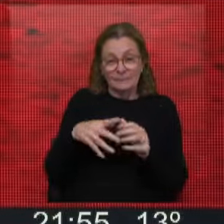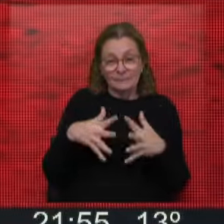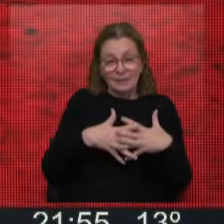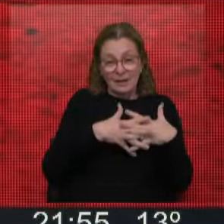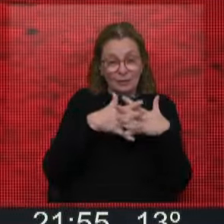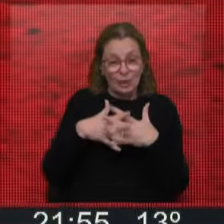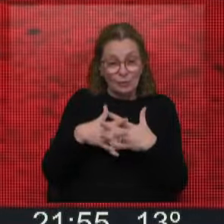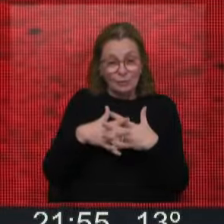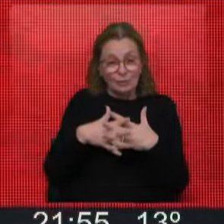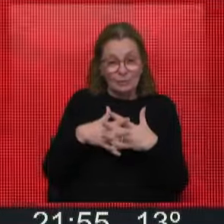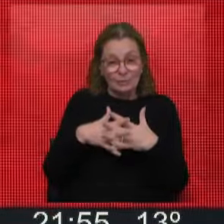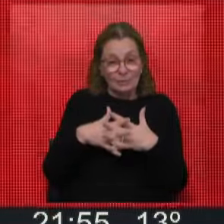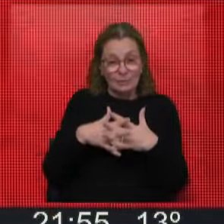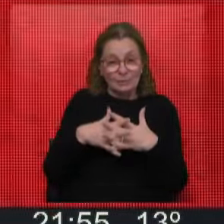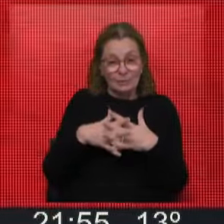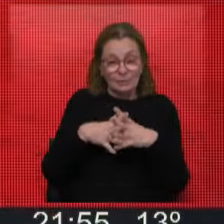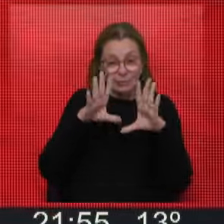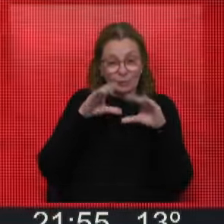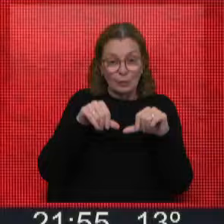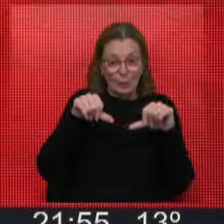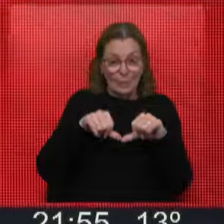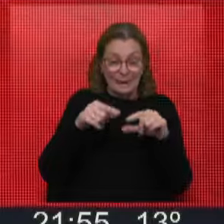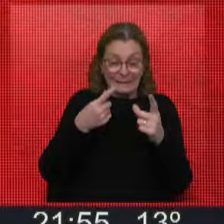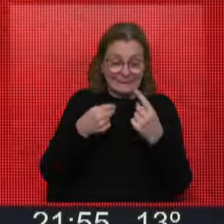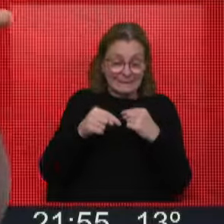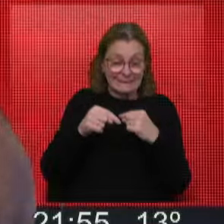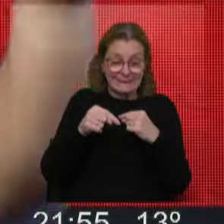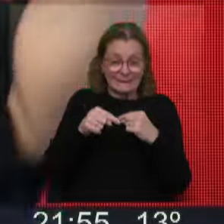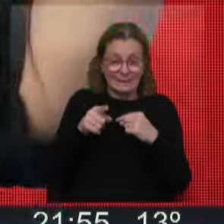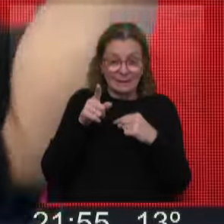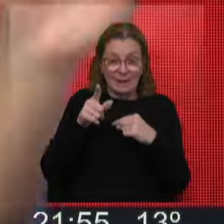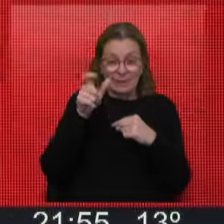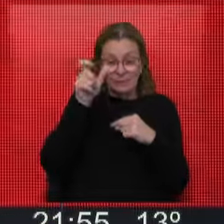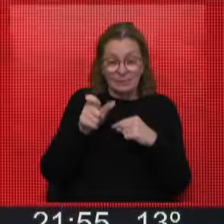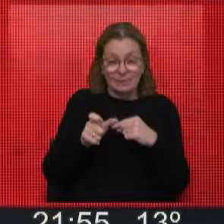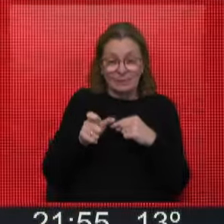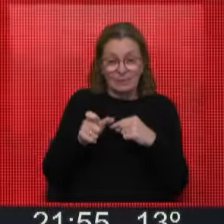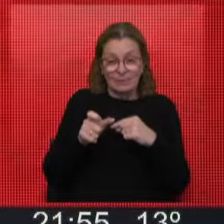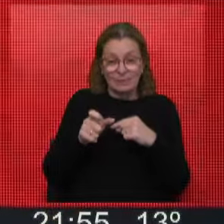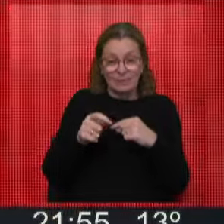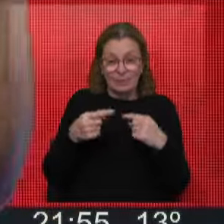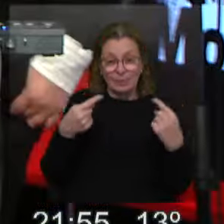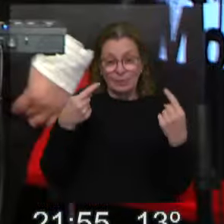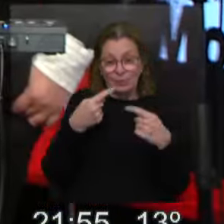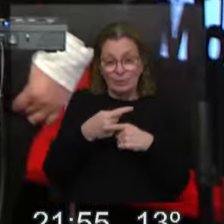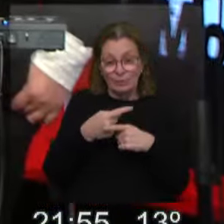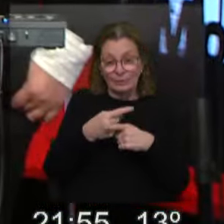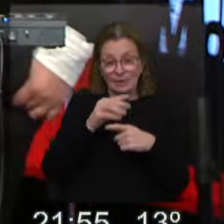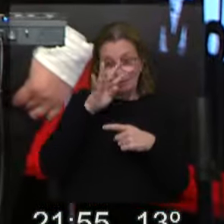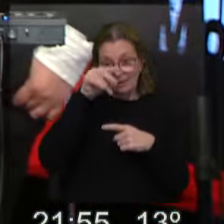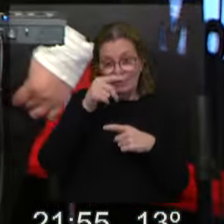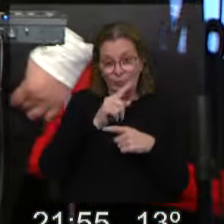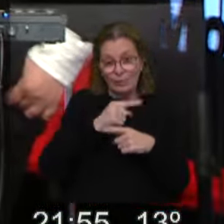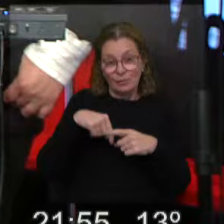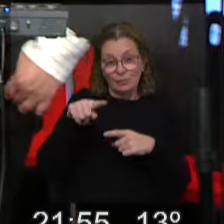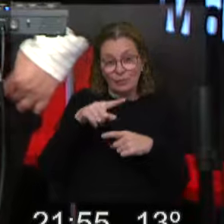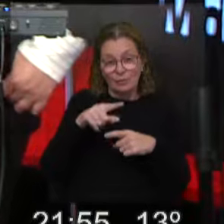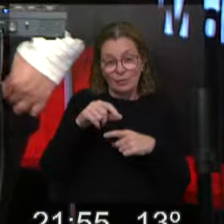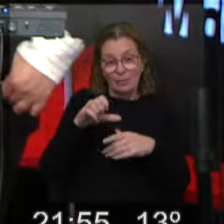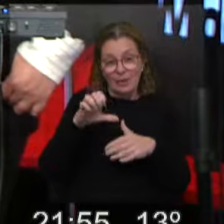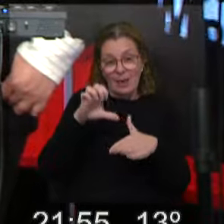Unidos. Está todo mal, no sé qué. Y él es muy pro-Trump, nosotros no. Pero el tipo, Make America